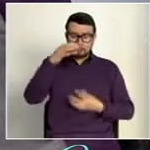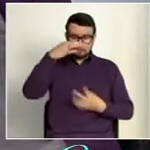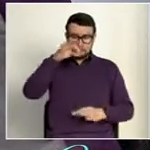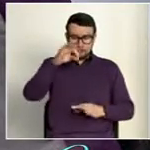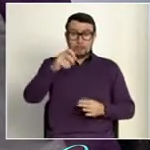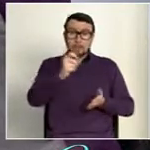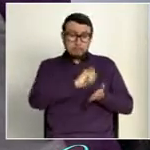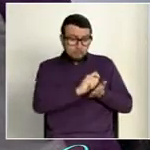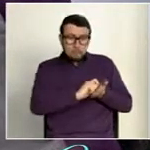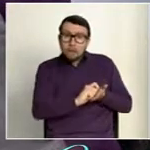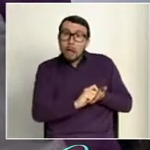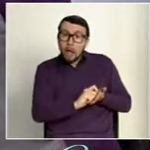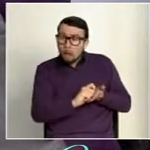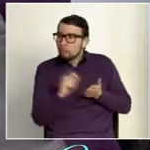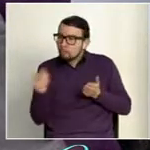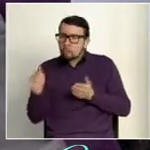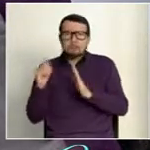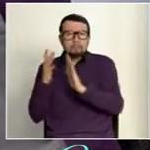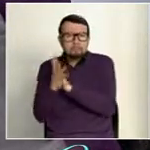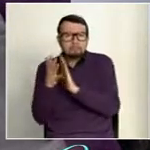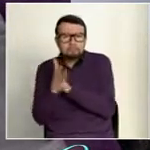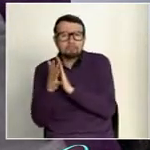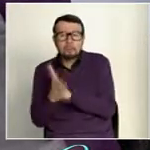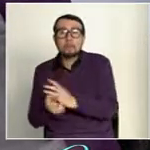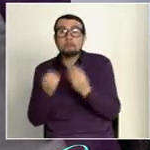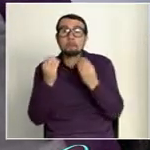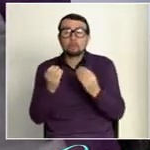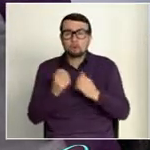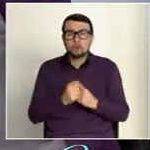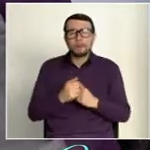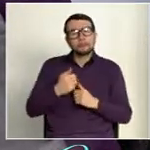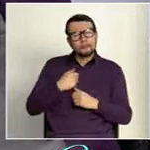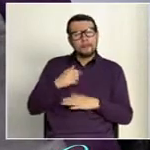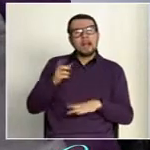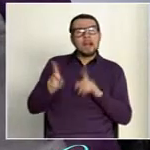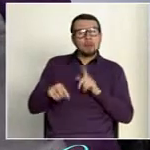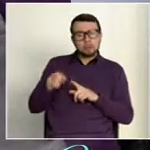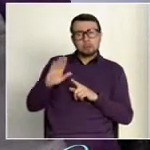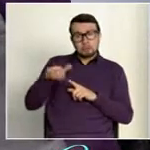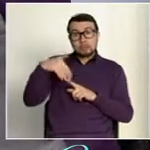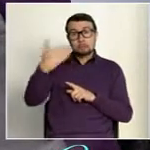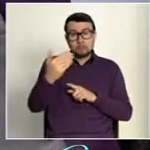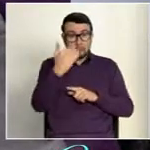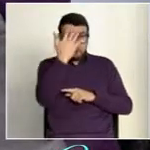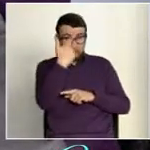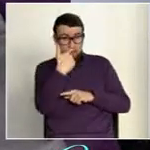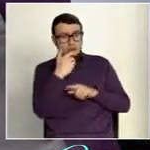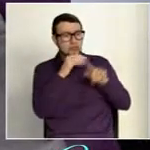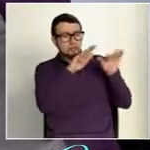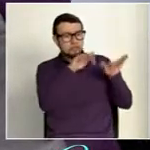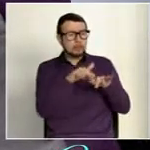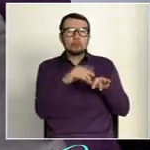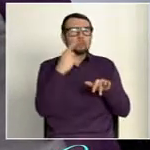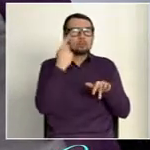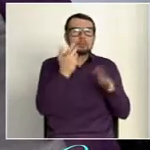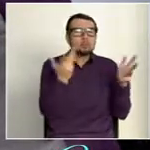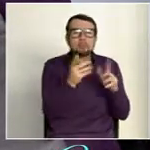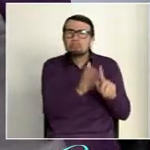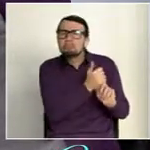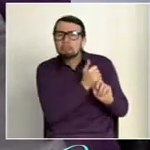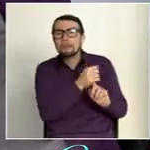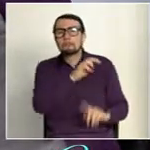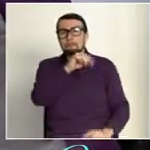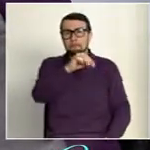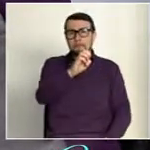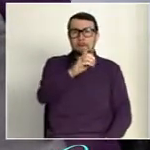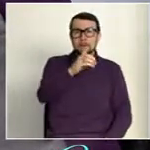va a haber mucha, mucha información. Muchas de ellas yo voy a estar tratando de subirla en Facebook, donde ustedes buscan medicamentos Dr. Rojas